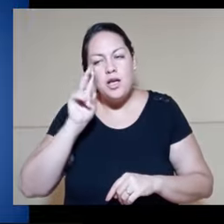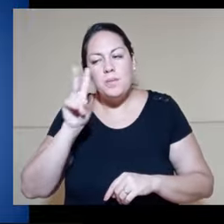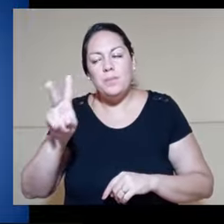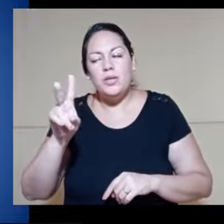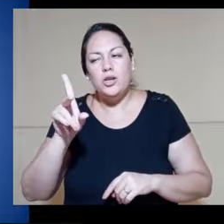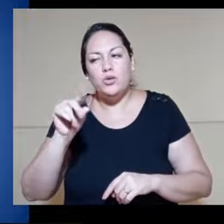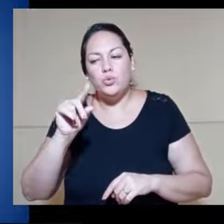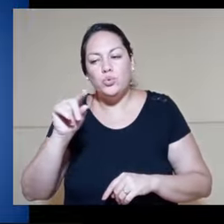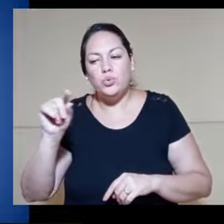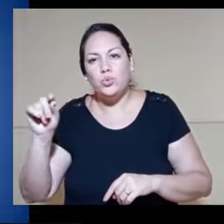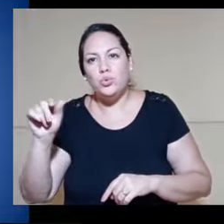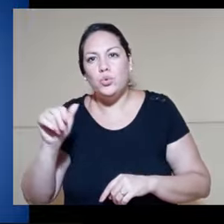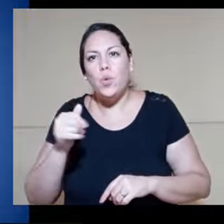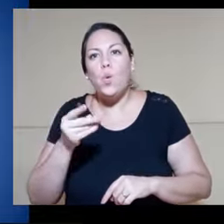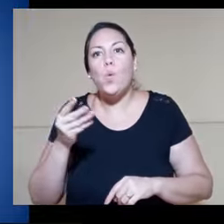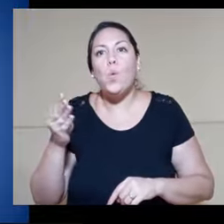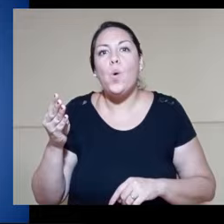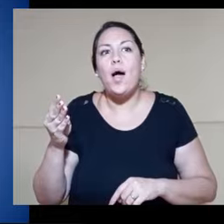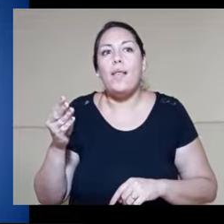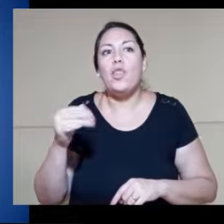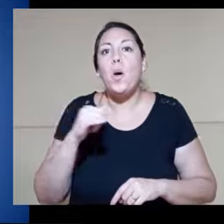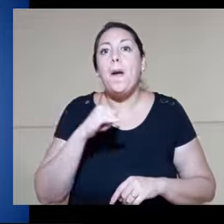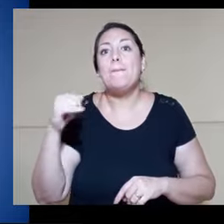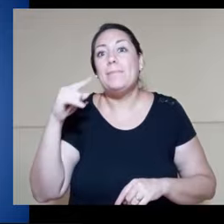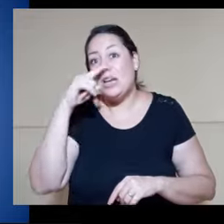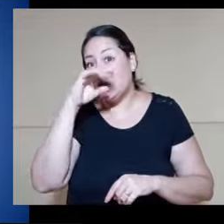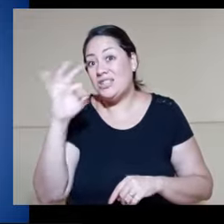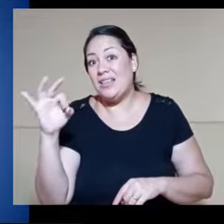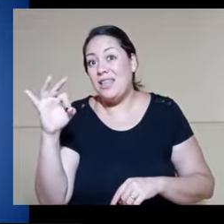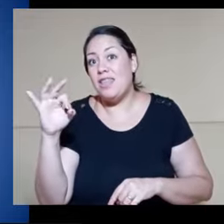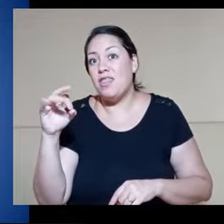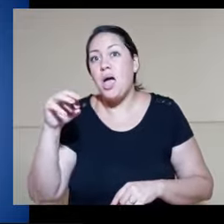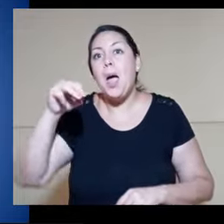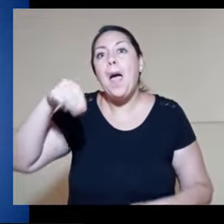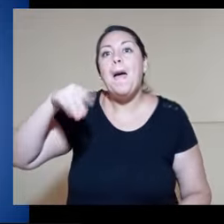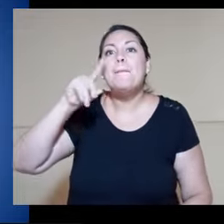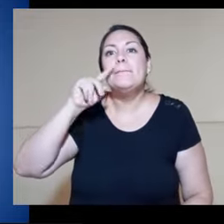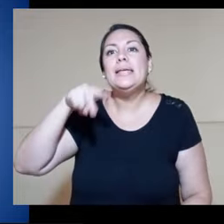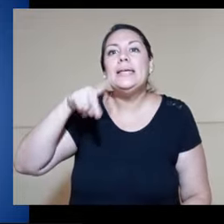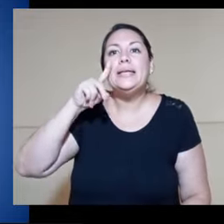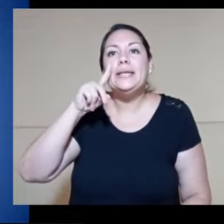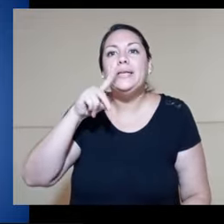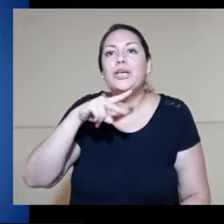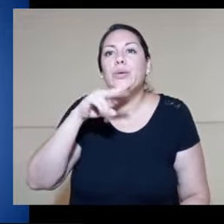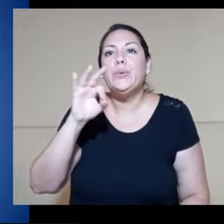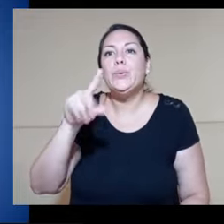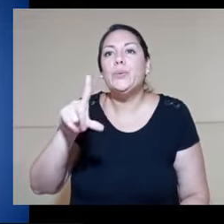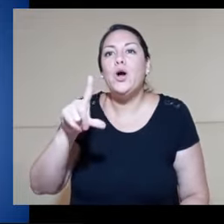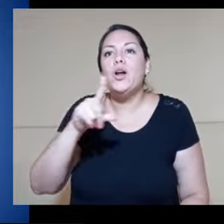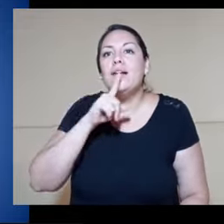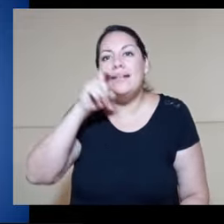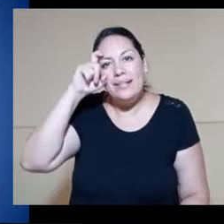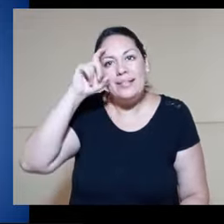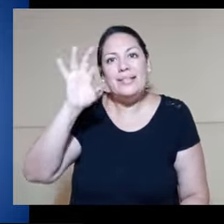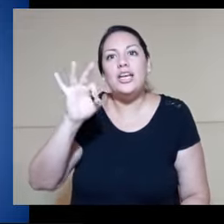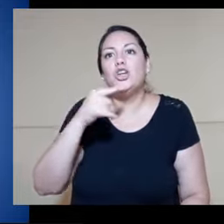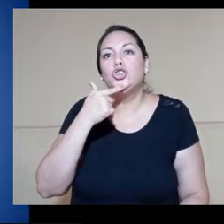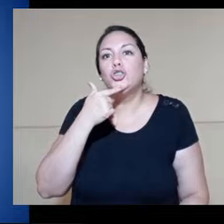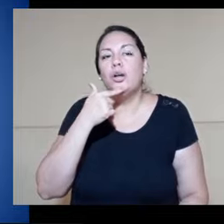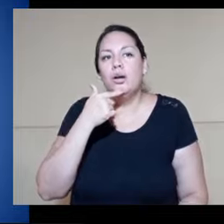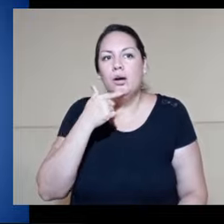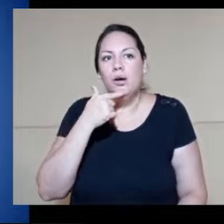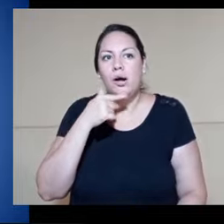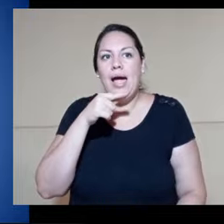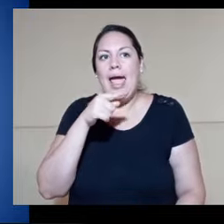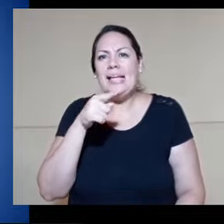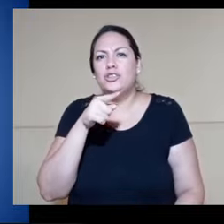le pongo un voltímetro y mido ese potencial, me va a dar una diferencia de menos 70 milivoltios. Fíjense acá, en el